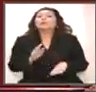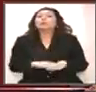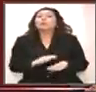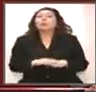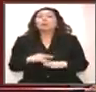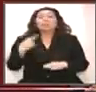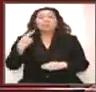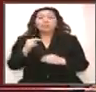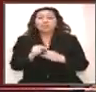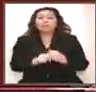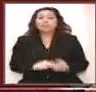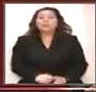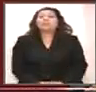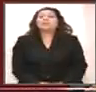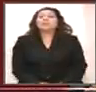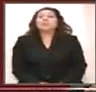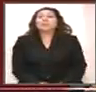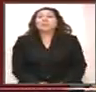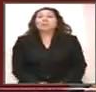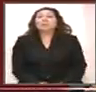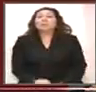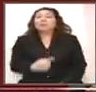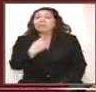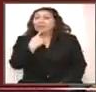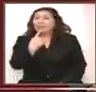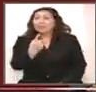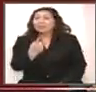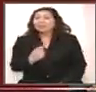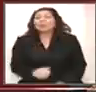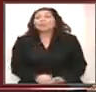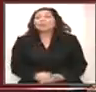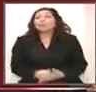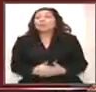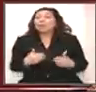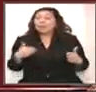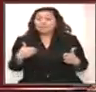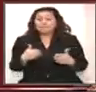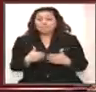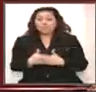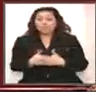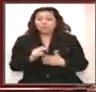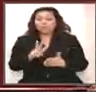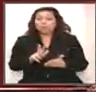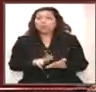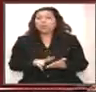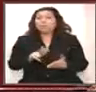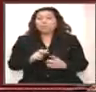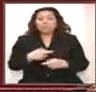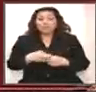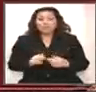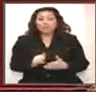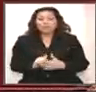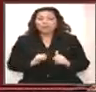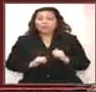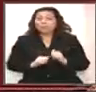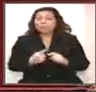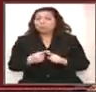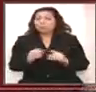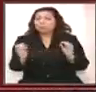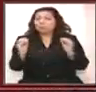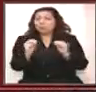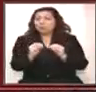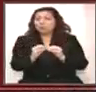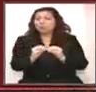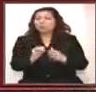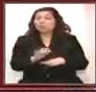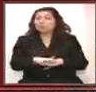la política nacional. Se ha diseñado y está a puertas de su aprobación los protocolos de actuación multisectorial